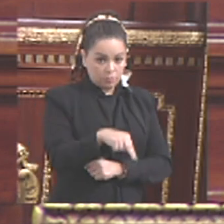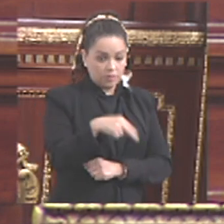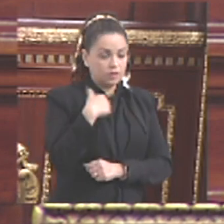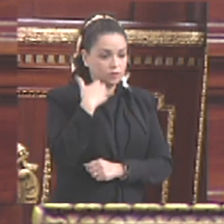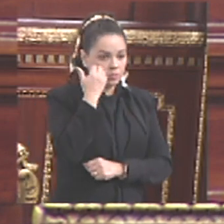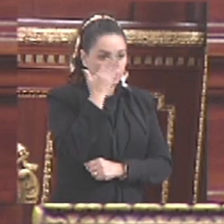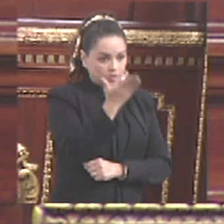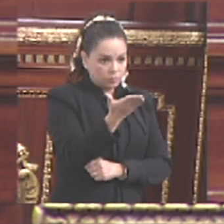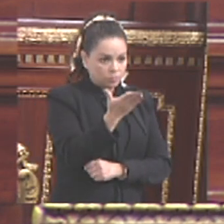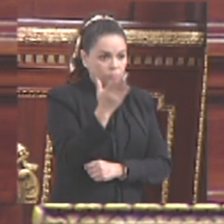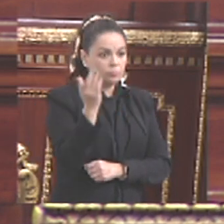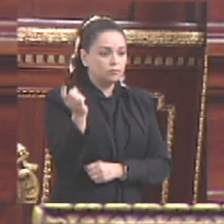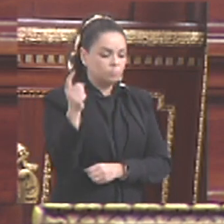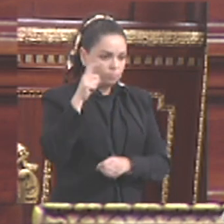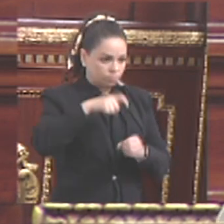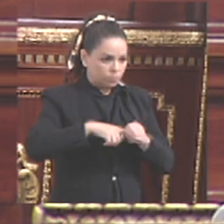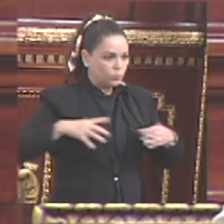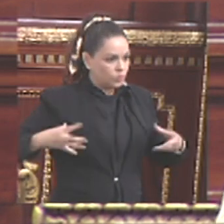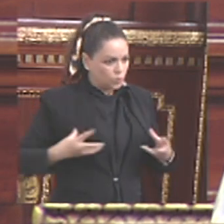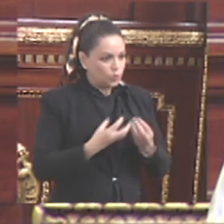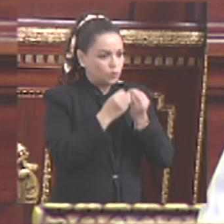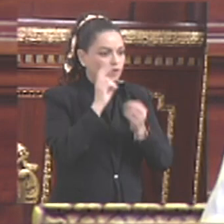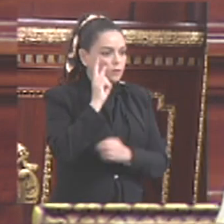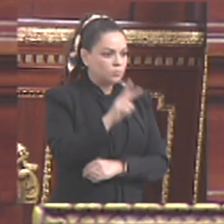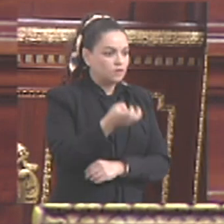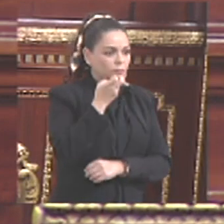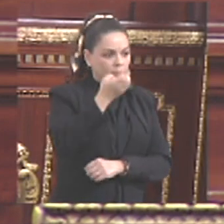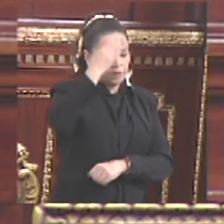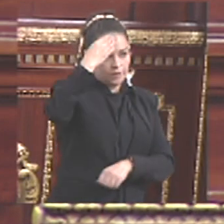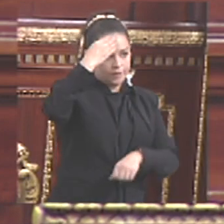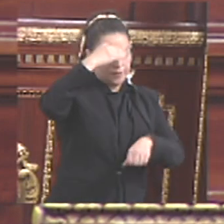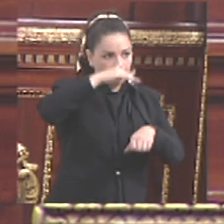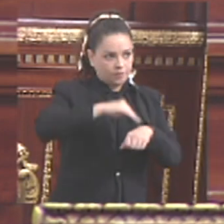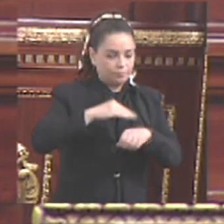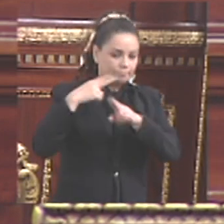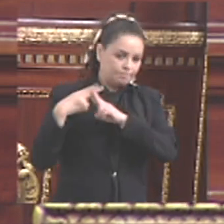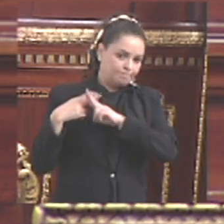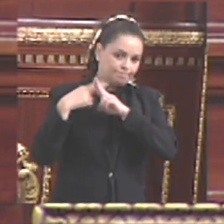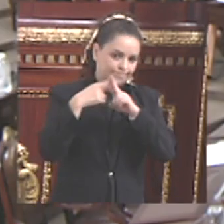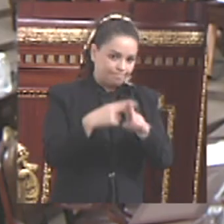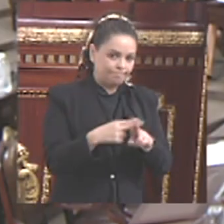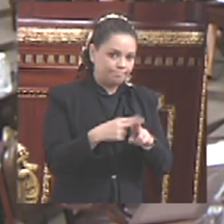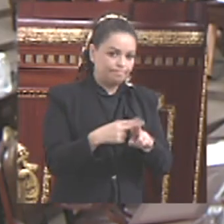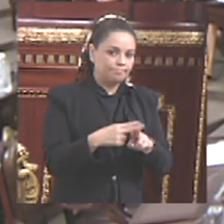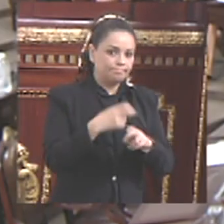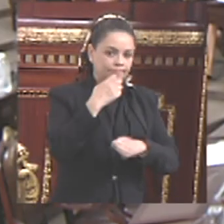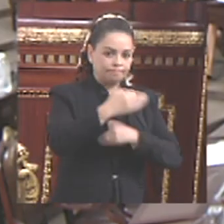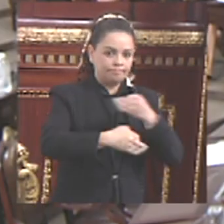a esta conmemoración. Es cuanto, diputada presidenta. Muchas gracias.